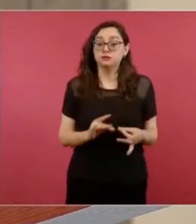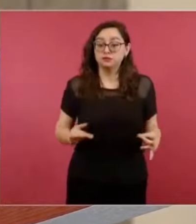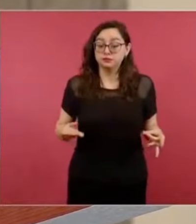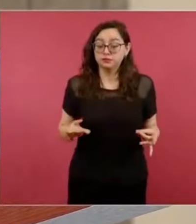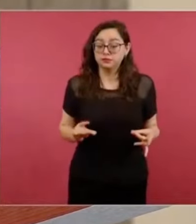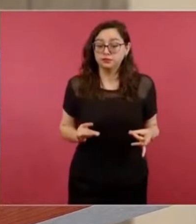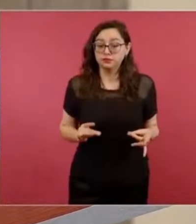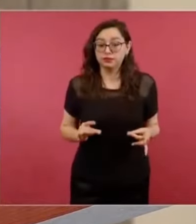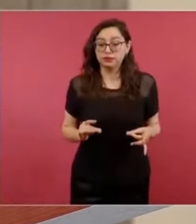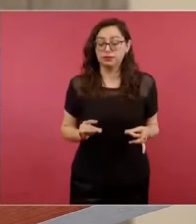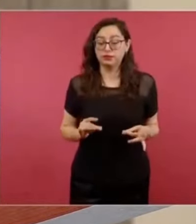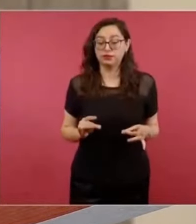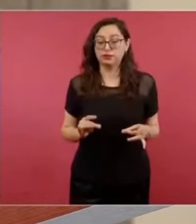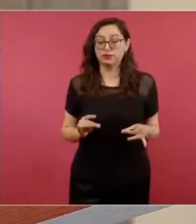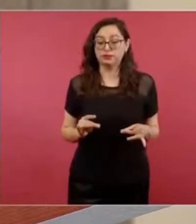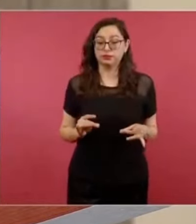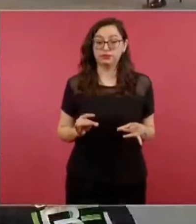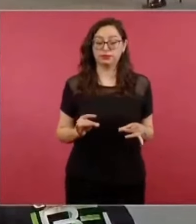que aumentará